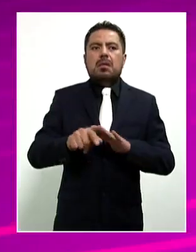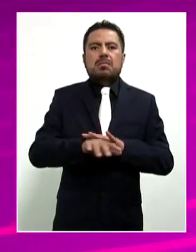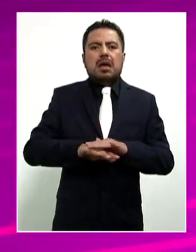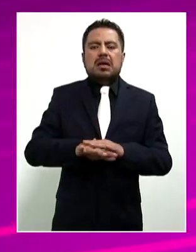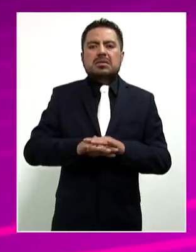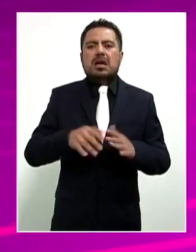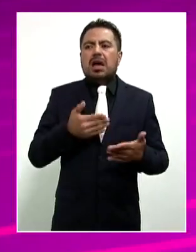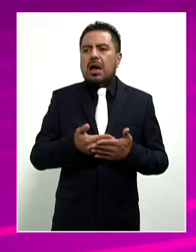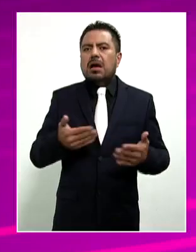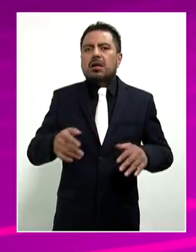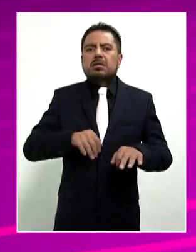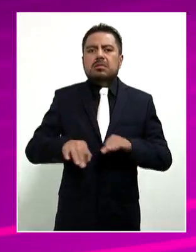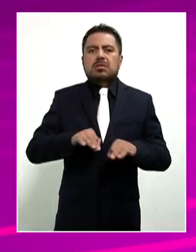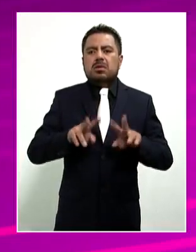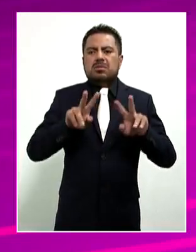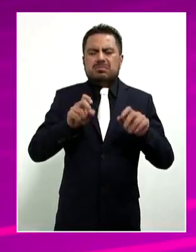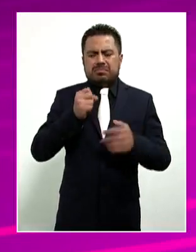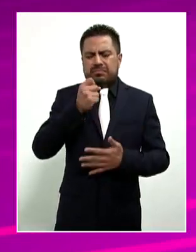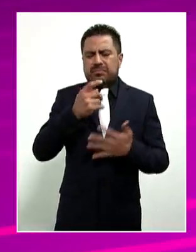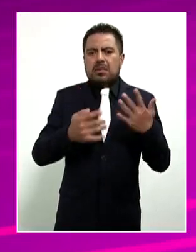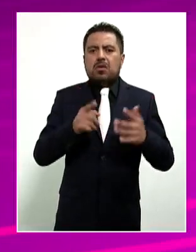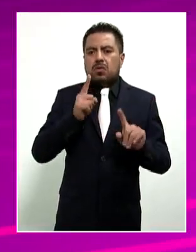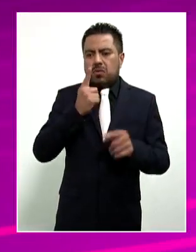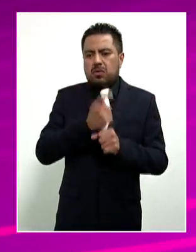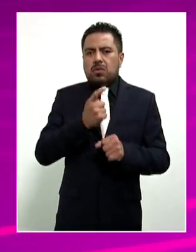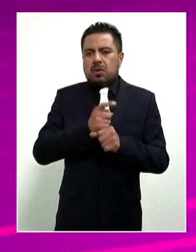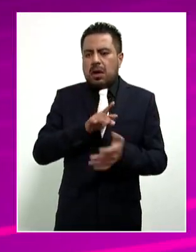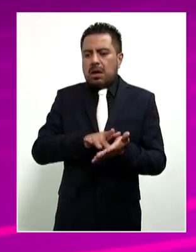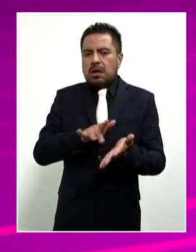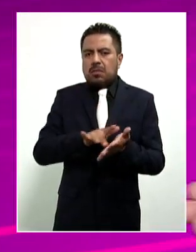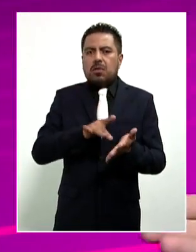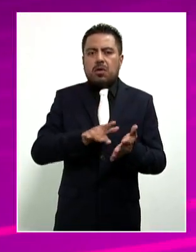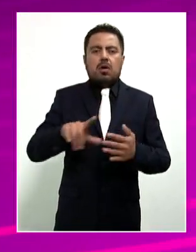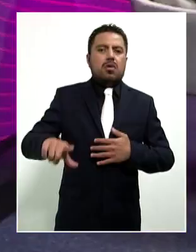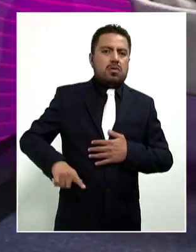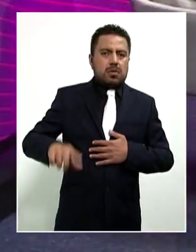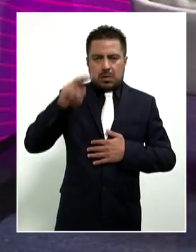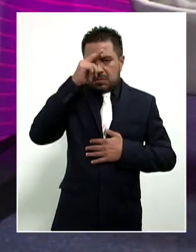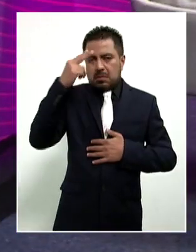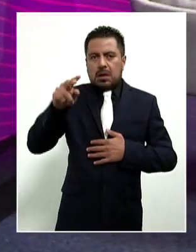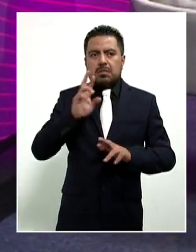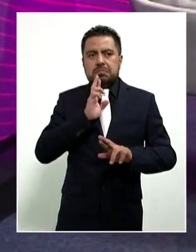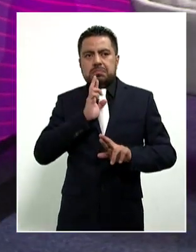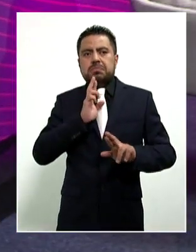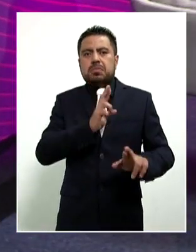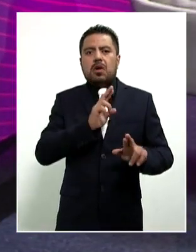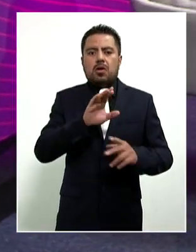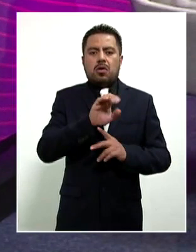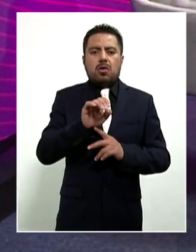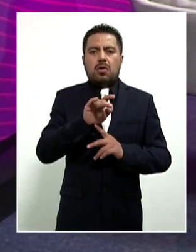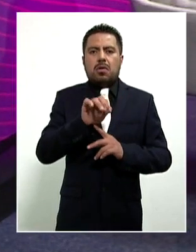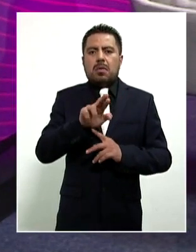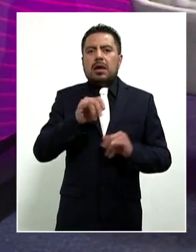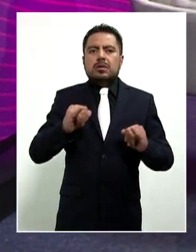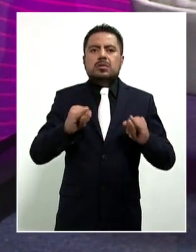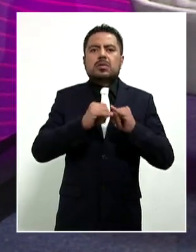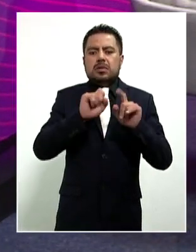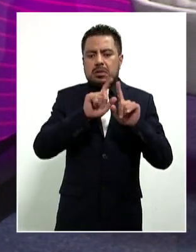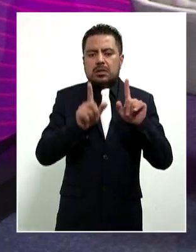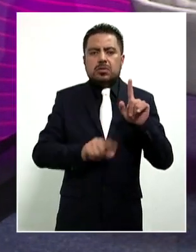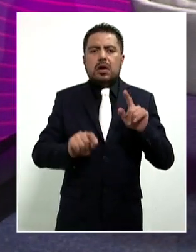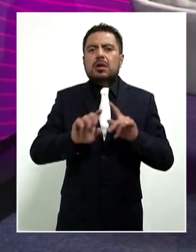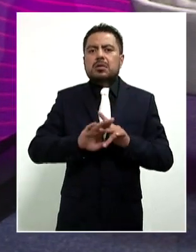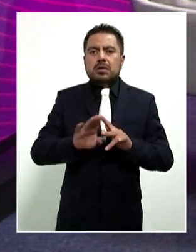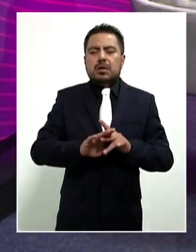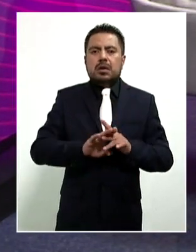básicamente estamos trabajando en varios temas. Uno es apoyar al Estado mexicano a responder. Eso es el trabajo con la Comar, con el Instituto Nacional de